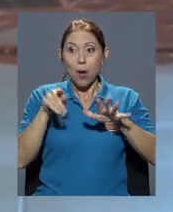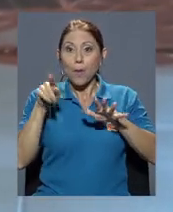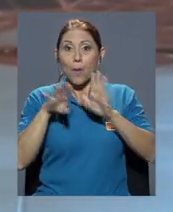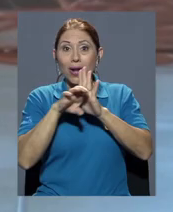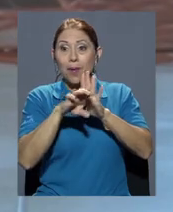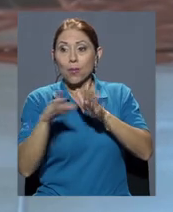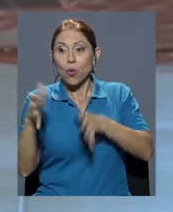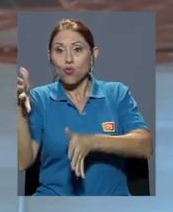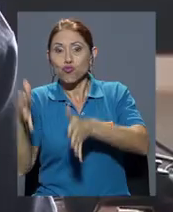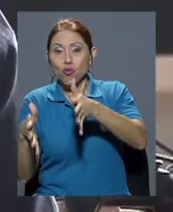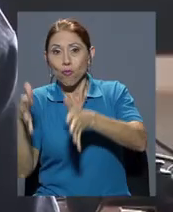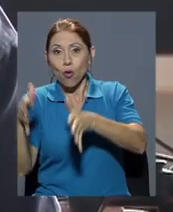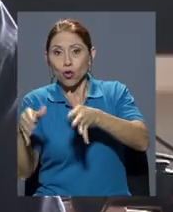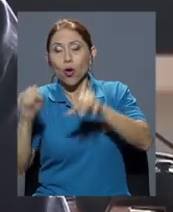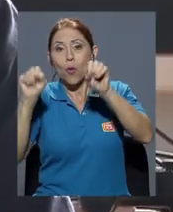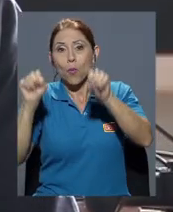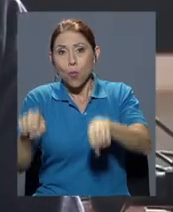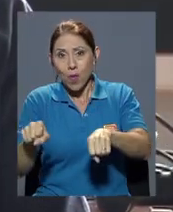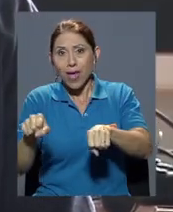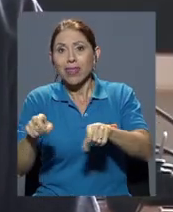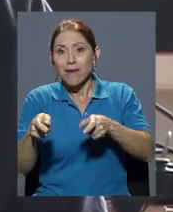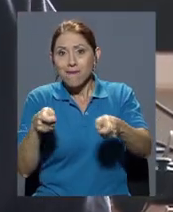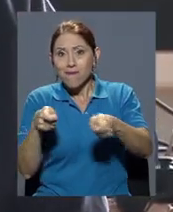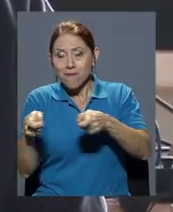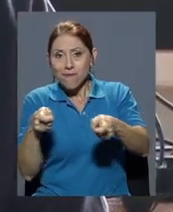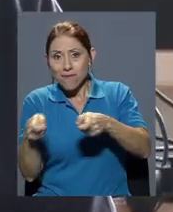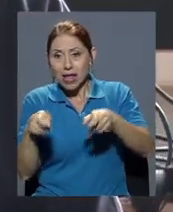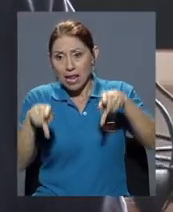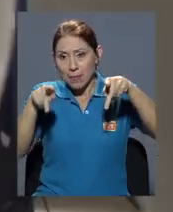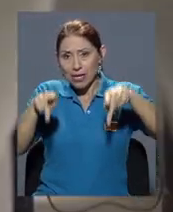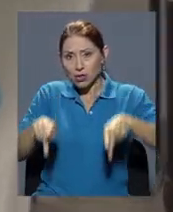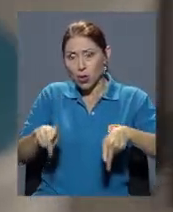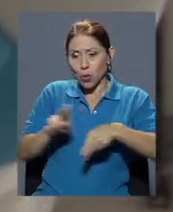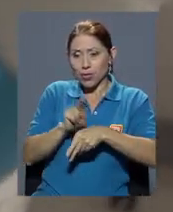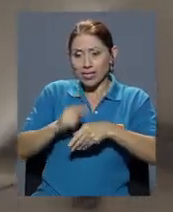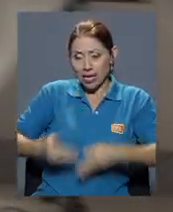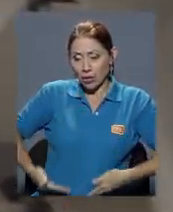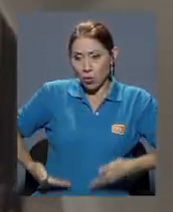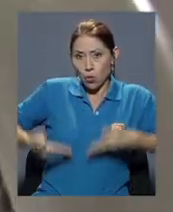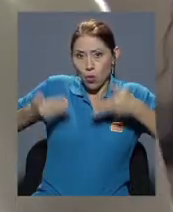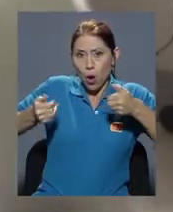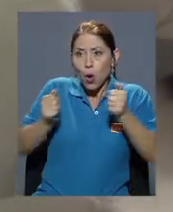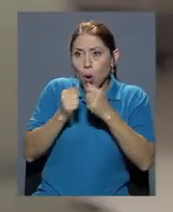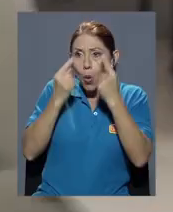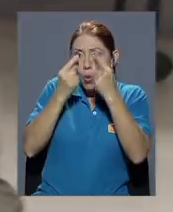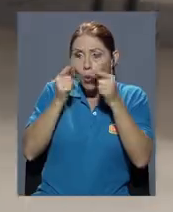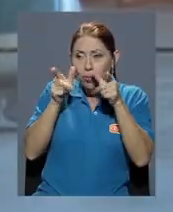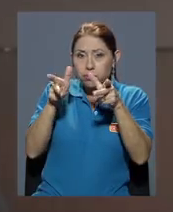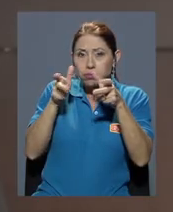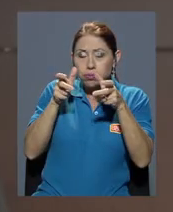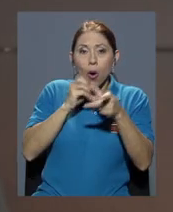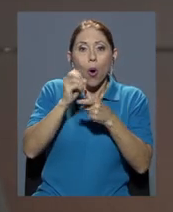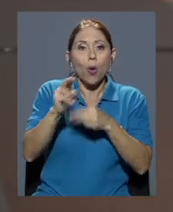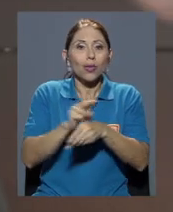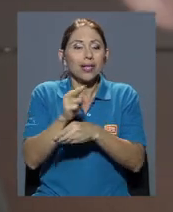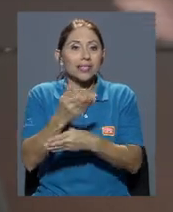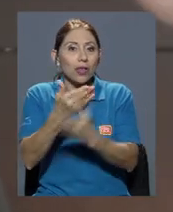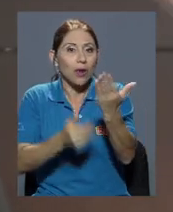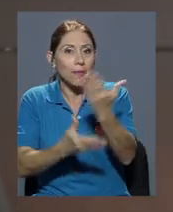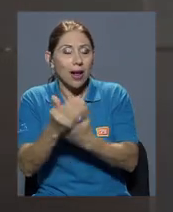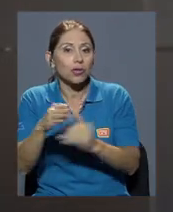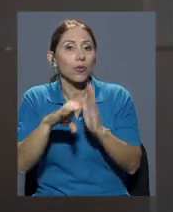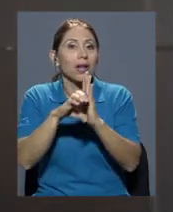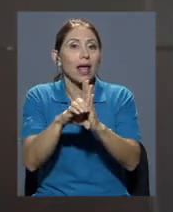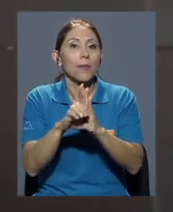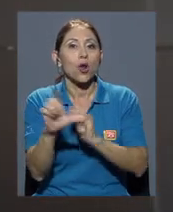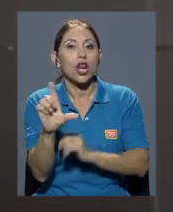por el paciente utilizando el tronco superior con captura de movimiento óptico o utilizando señales de las manos con un dispositivo como Leap Motion. Y